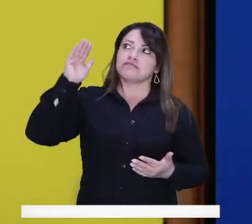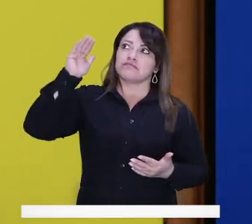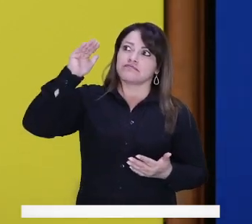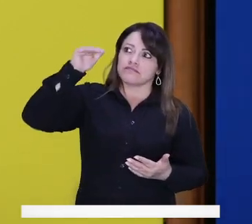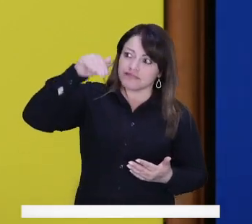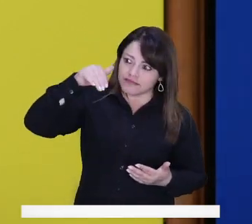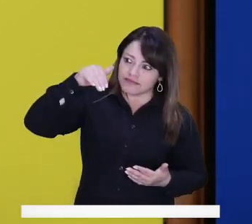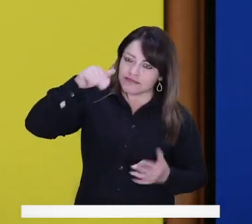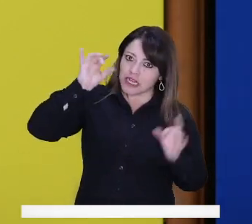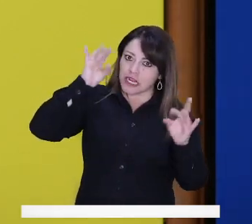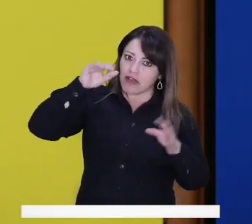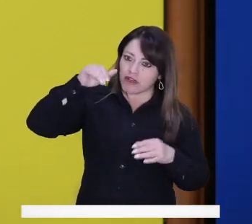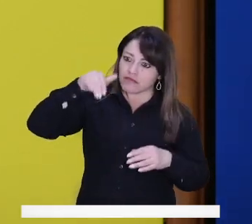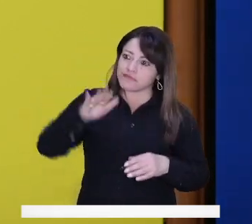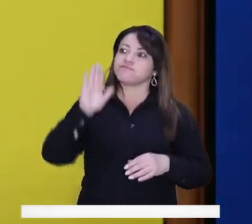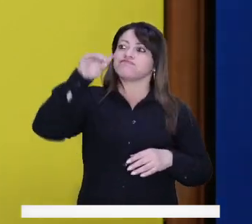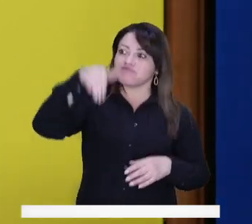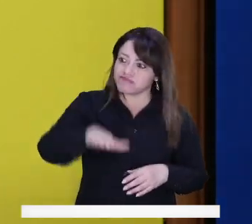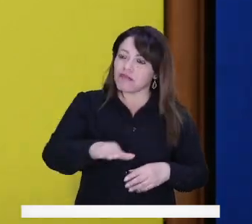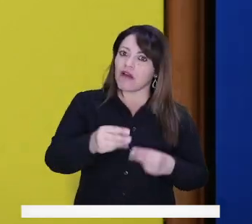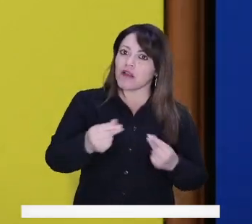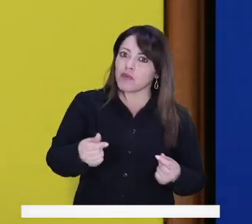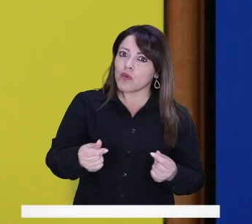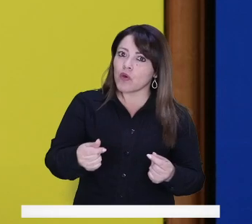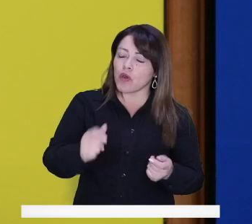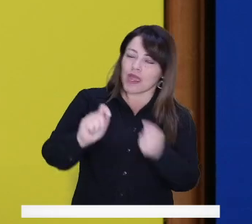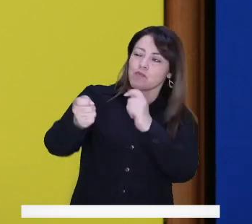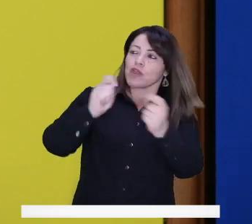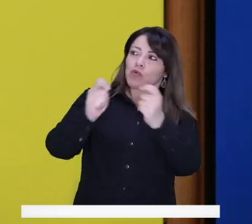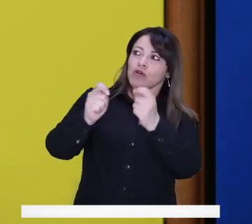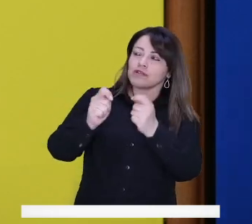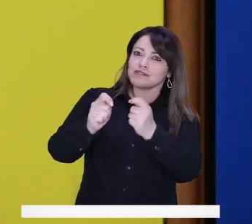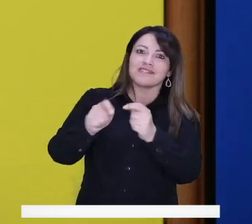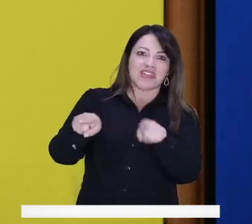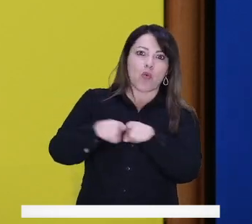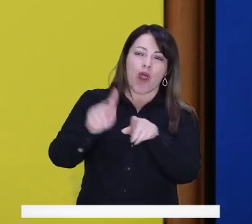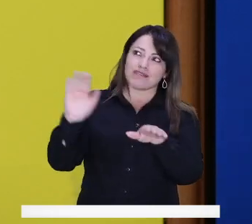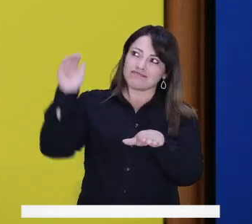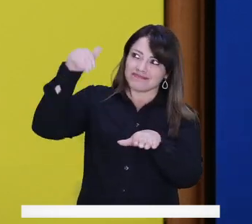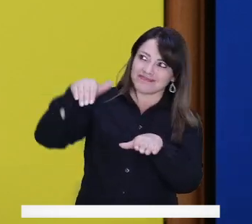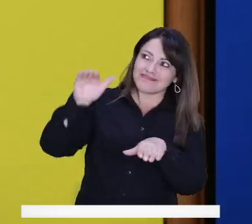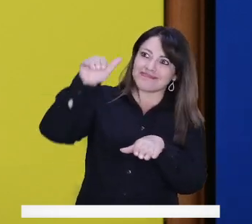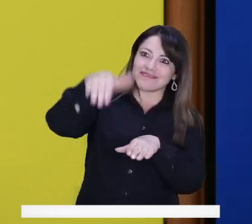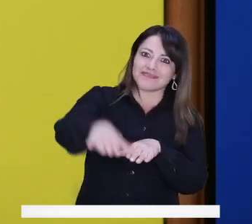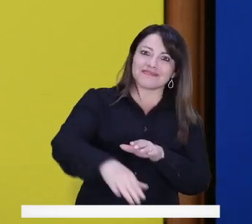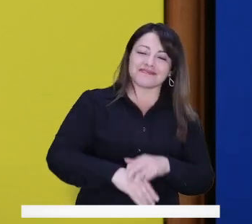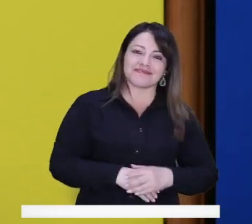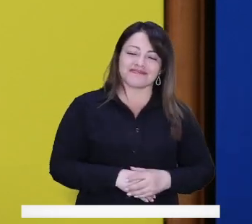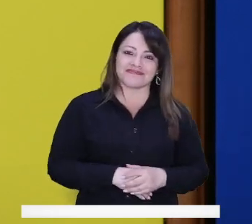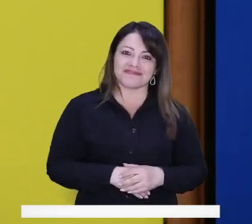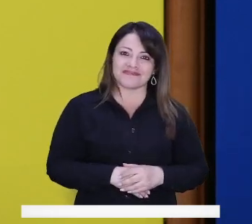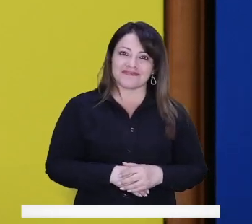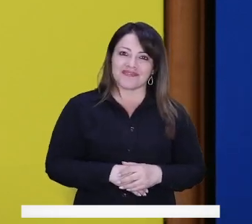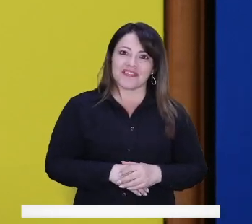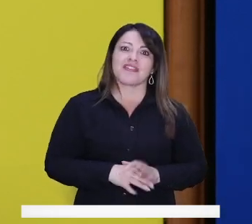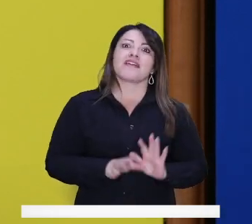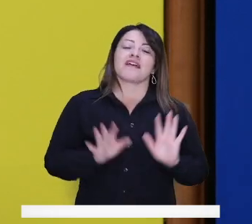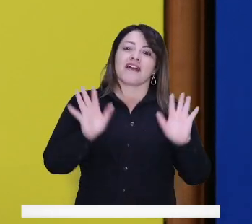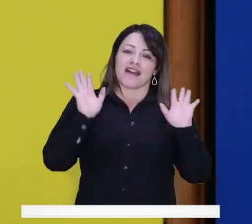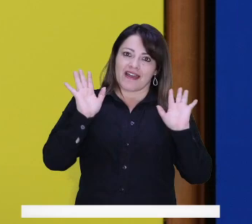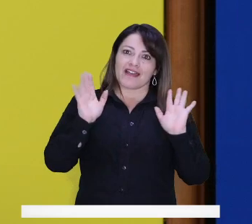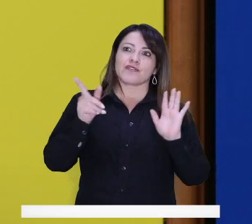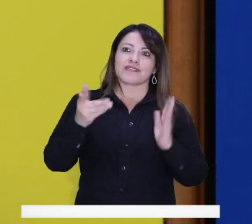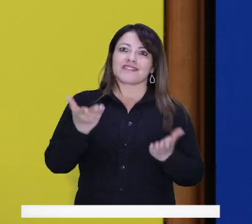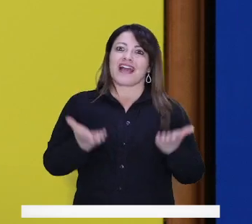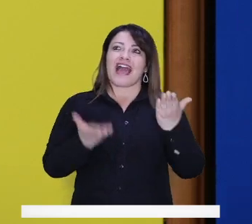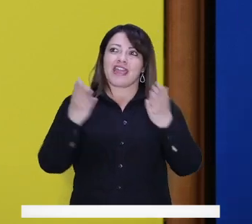el cambio? ¿Sí? ¿Qué tan rápido cambia? Y eso es determinante para